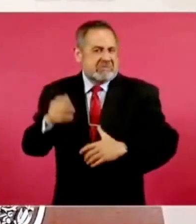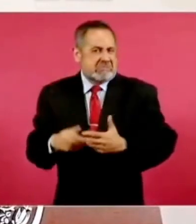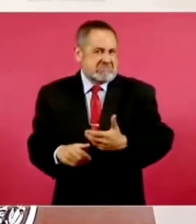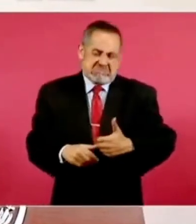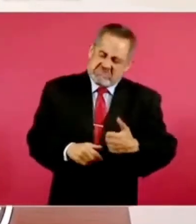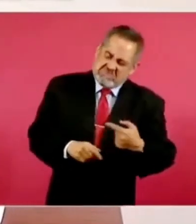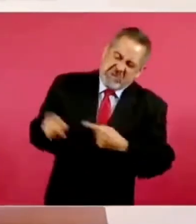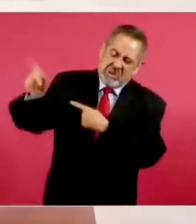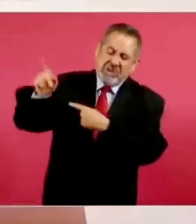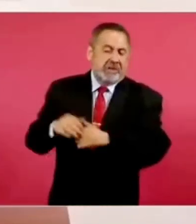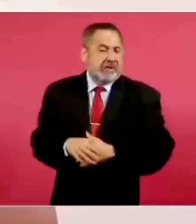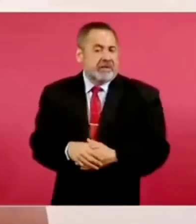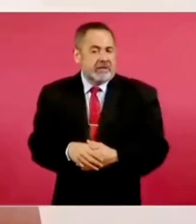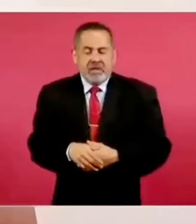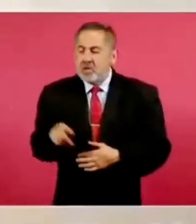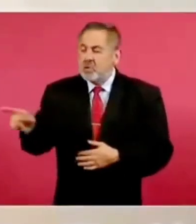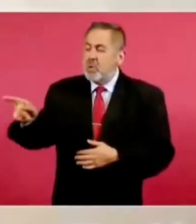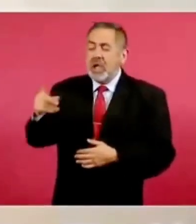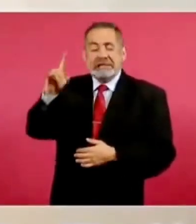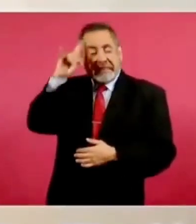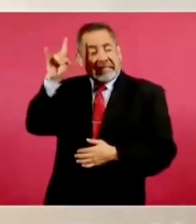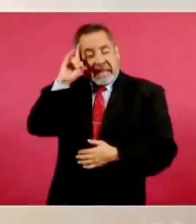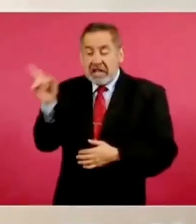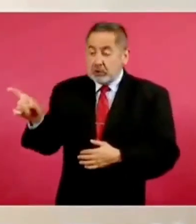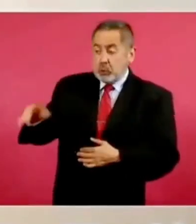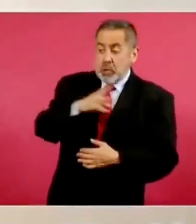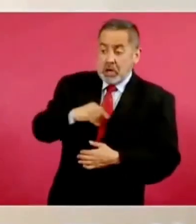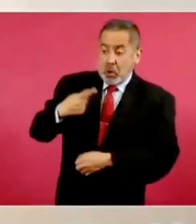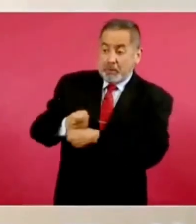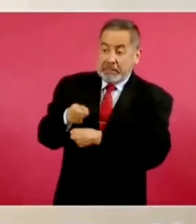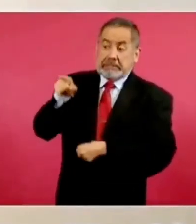primogénito de Satanás,